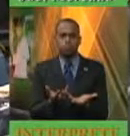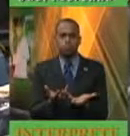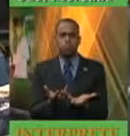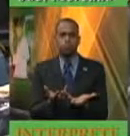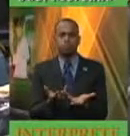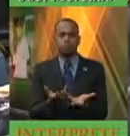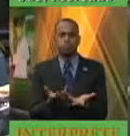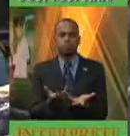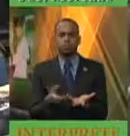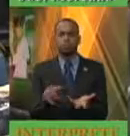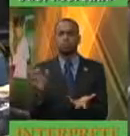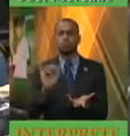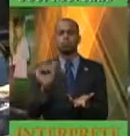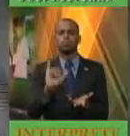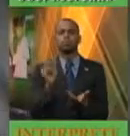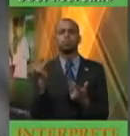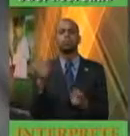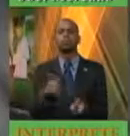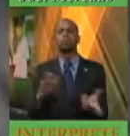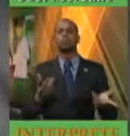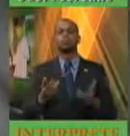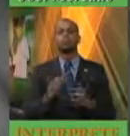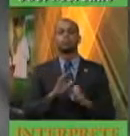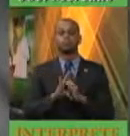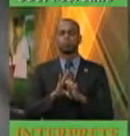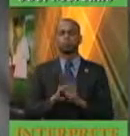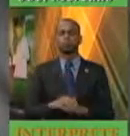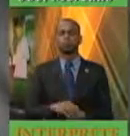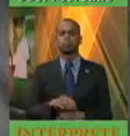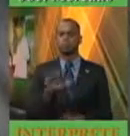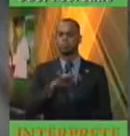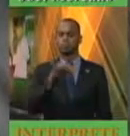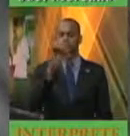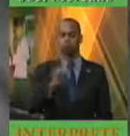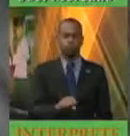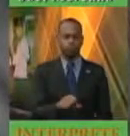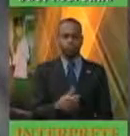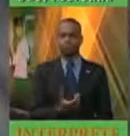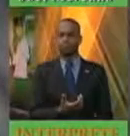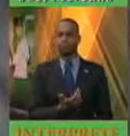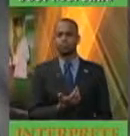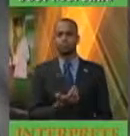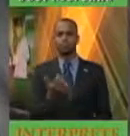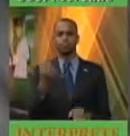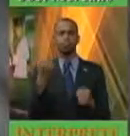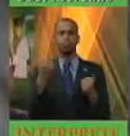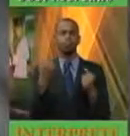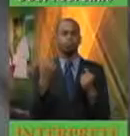lo mismo ha ocurrido, por ejemplo, en zonas como el sur, donde hay